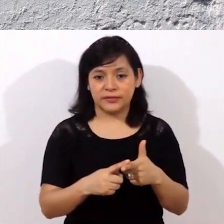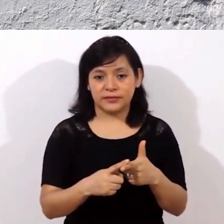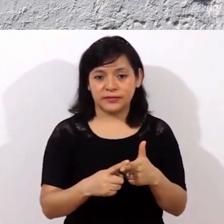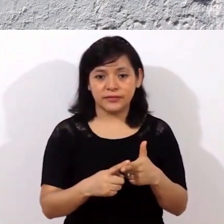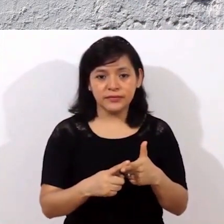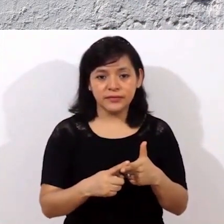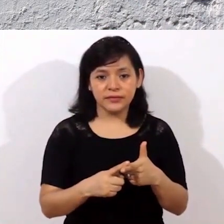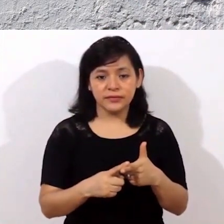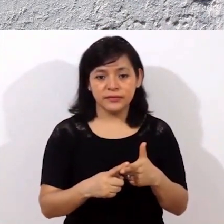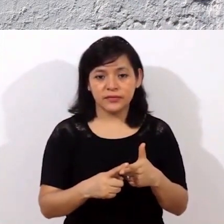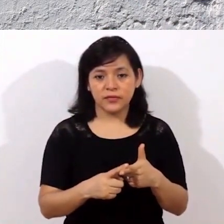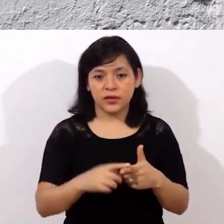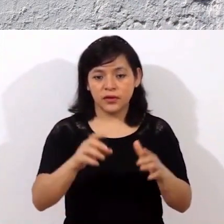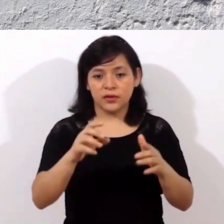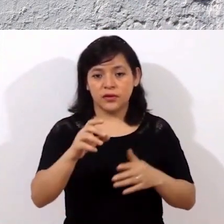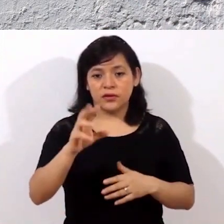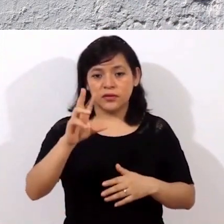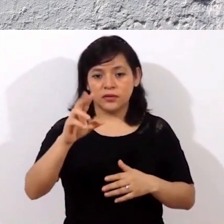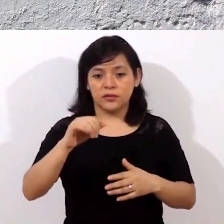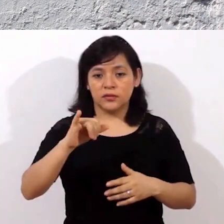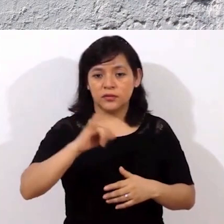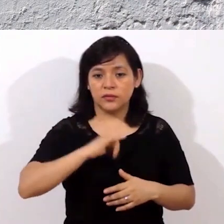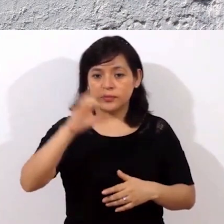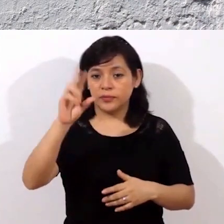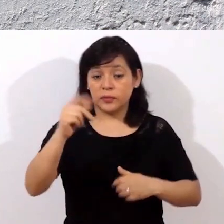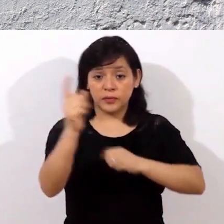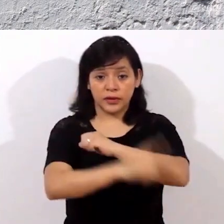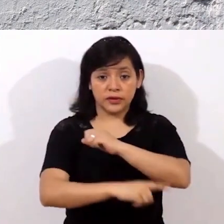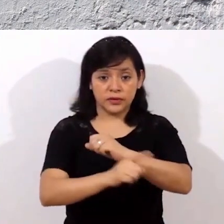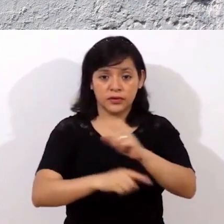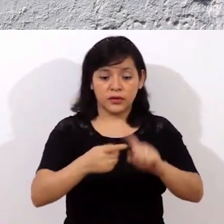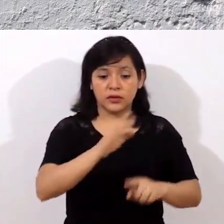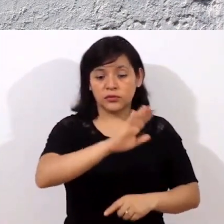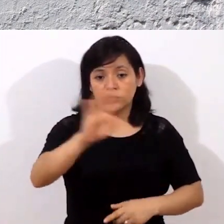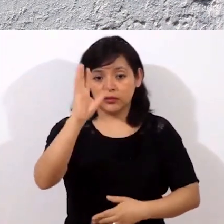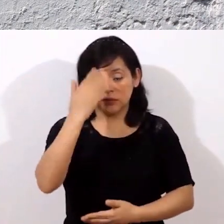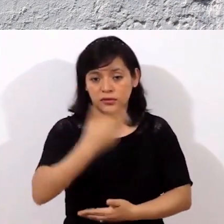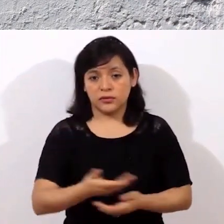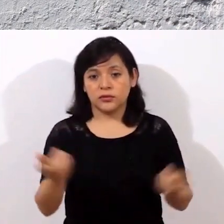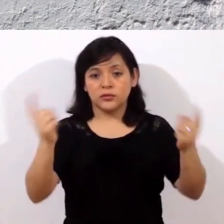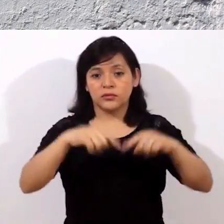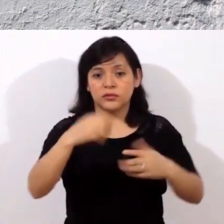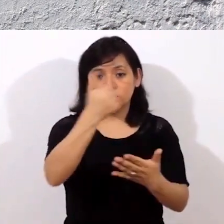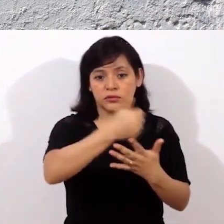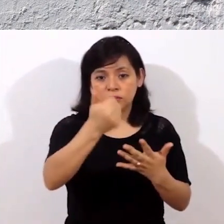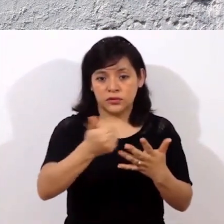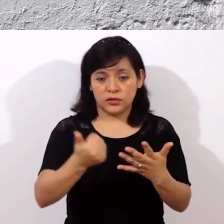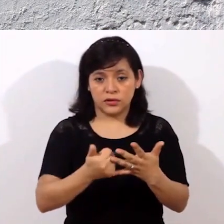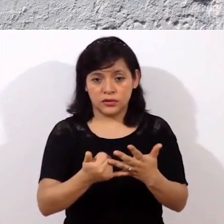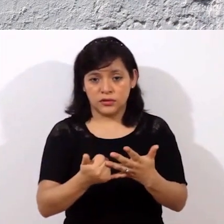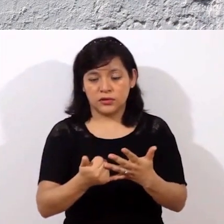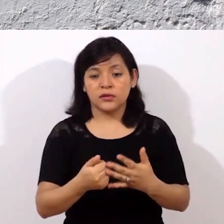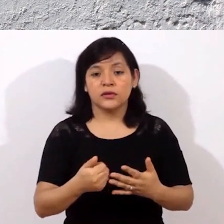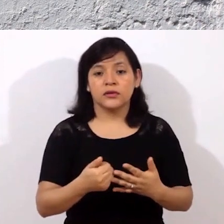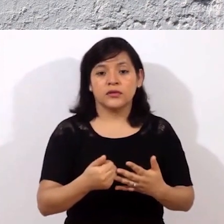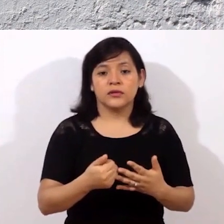no castigaré a vuestras hijas cuando forniquen, no porque Dios está aprobando, ni a vuestras nueras cuando adulteren, acciones muy